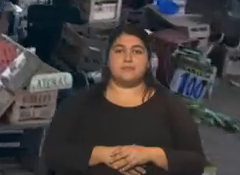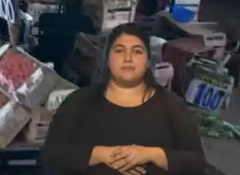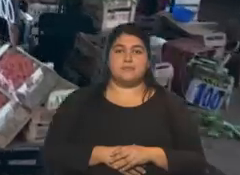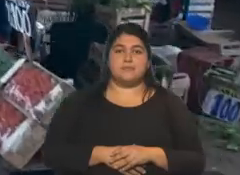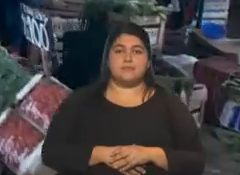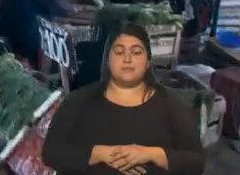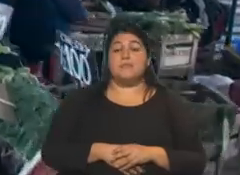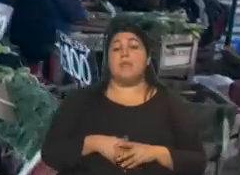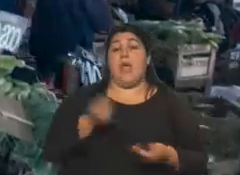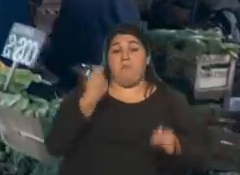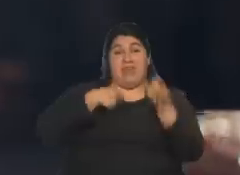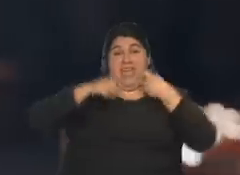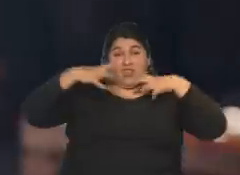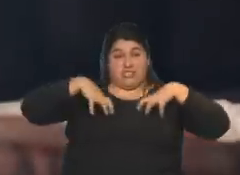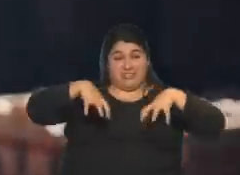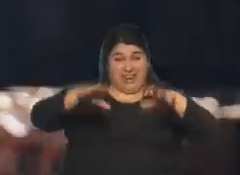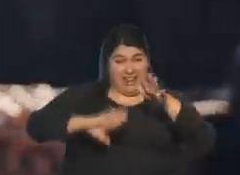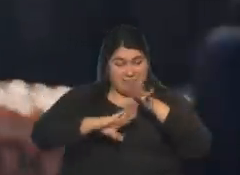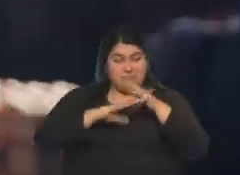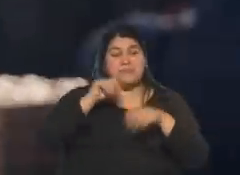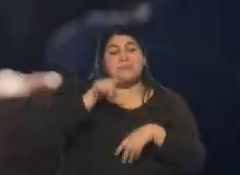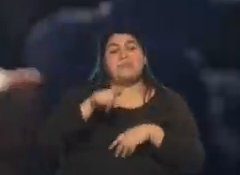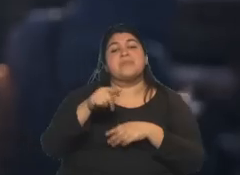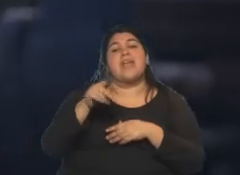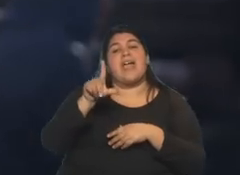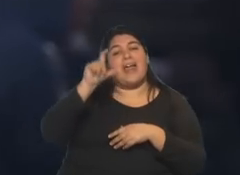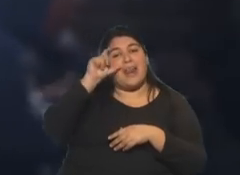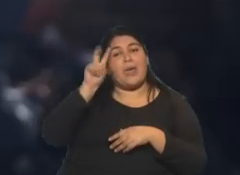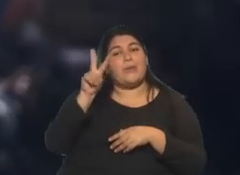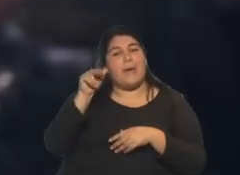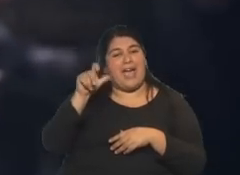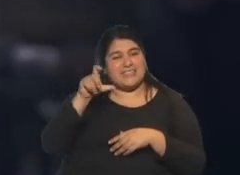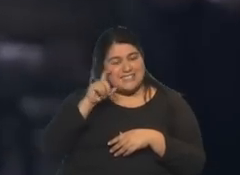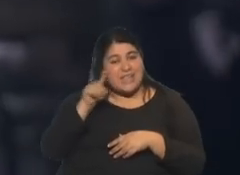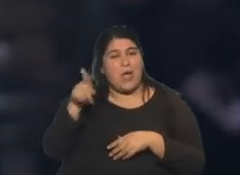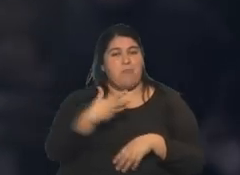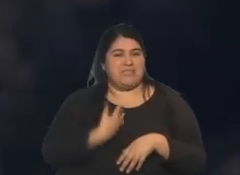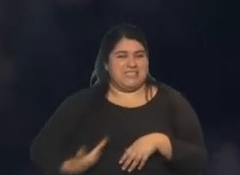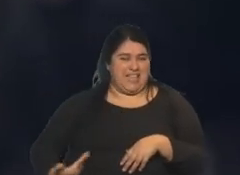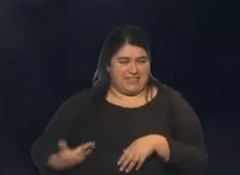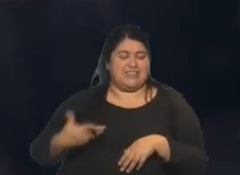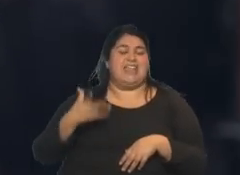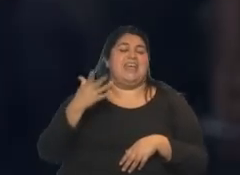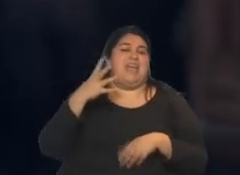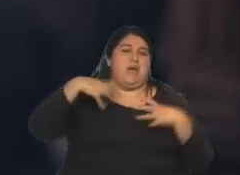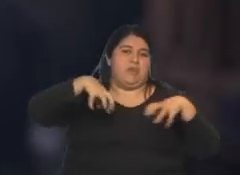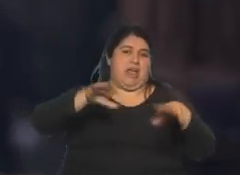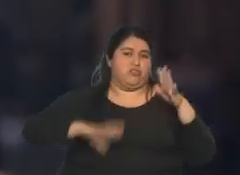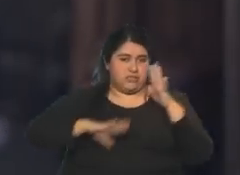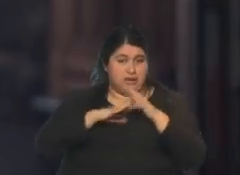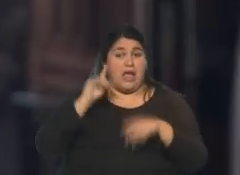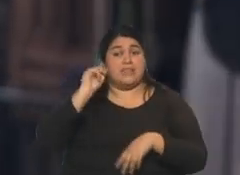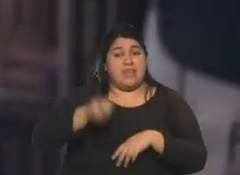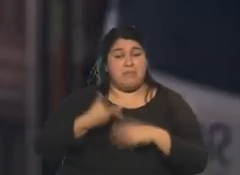Estamos en el Mercado Central, vamos a conversar con Nahuel Levasi, que es el presidente del Mercado Central, también es el secretario general de la Unión